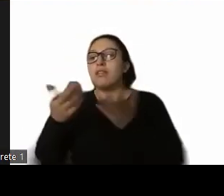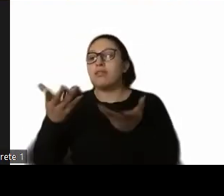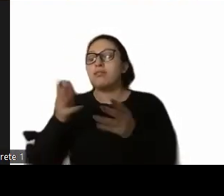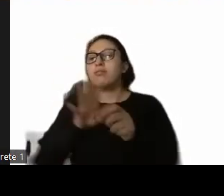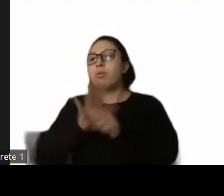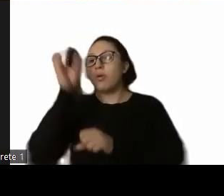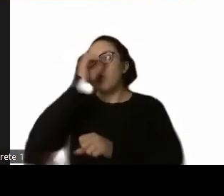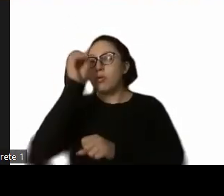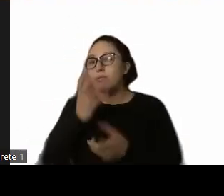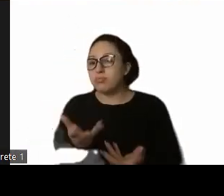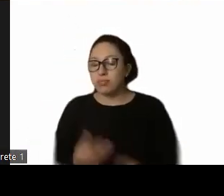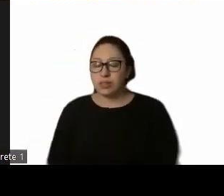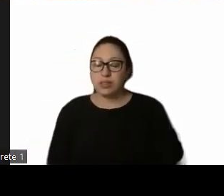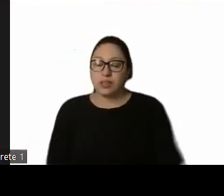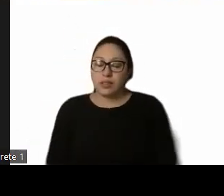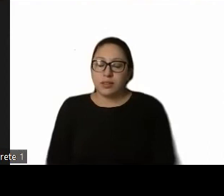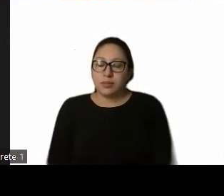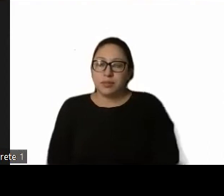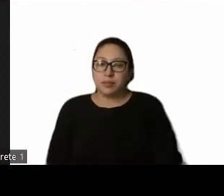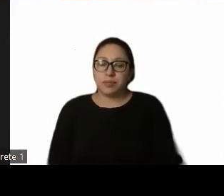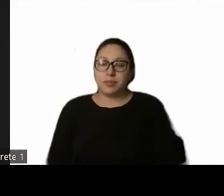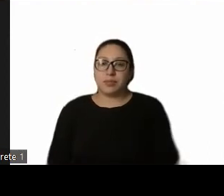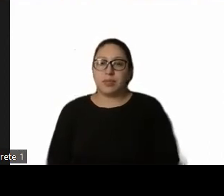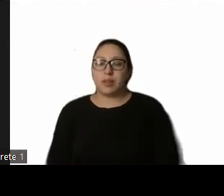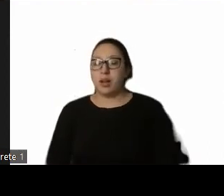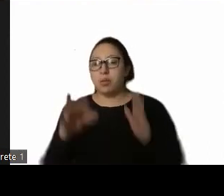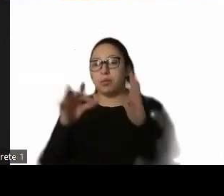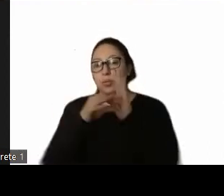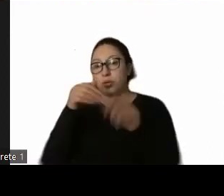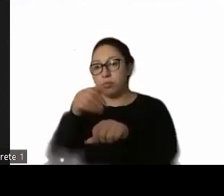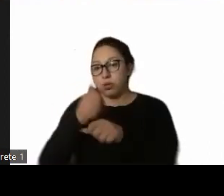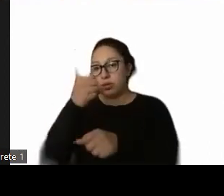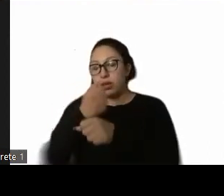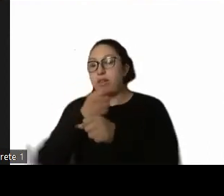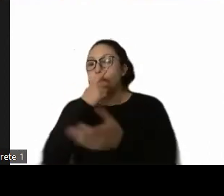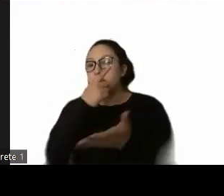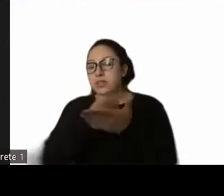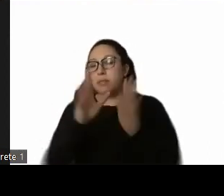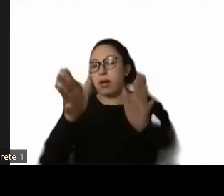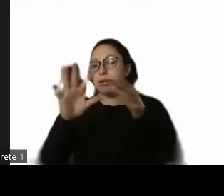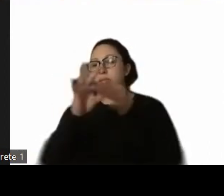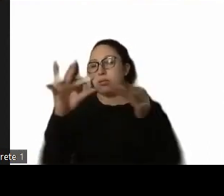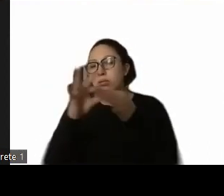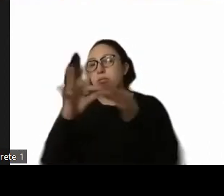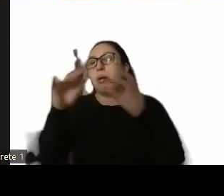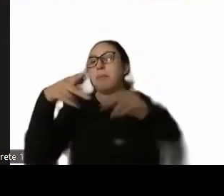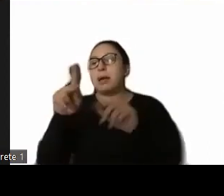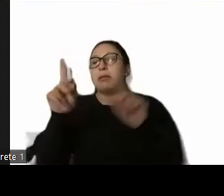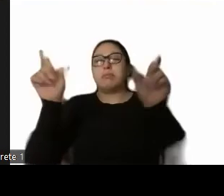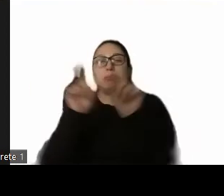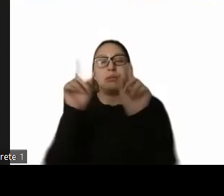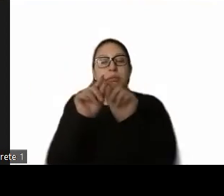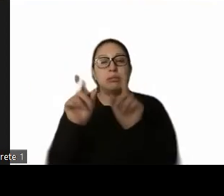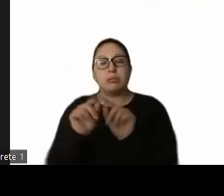porque en el considerando sexto medio dice de qué podría tratarse. O sea, ya sabemos que tiene que ver con un asunto de la